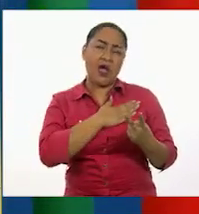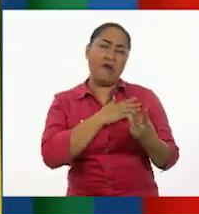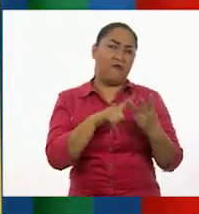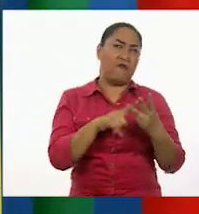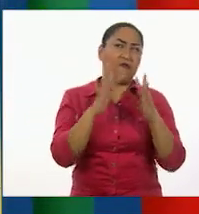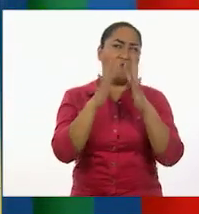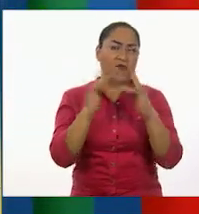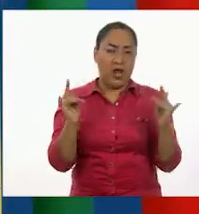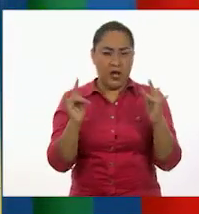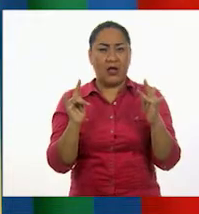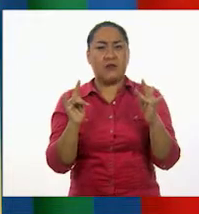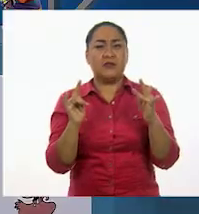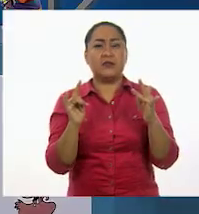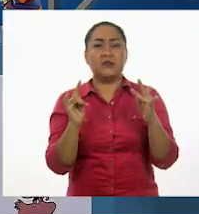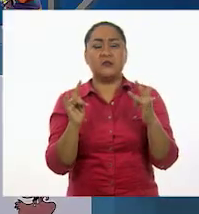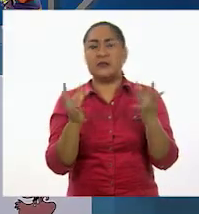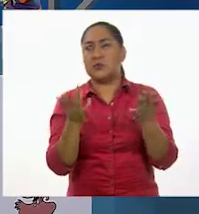supuesto, Francia.